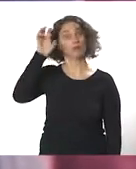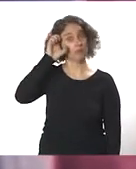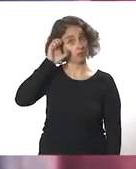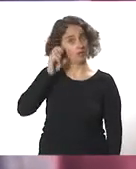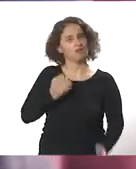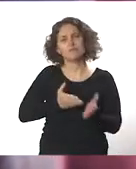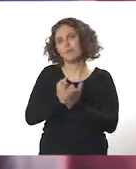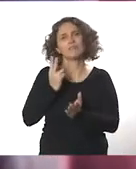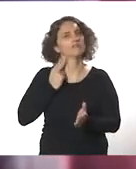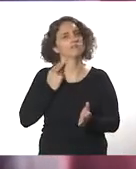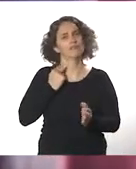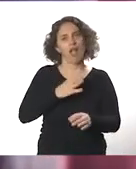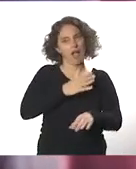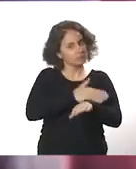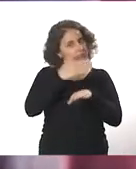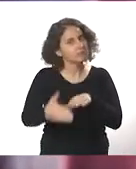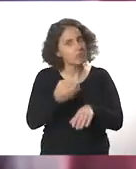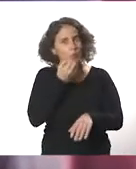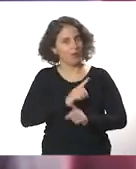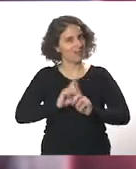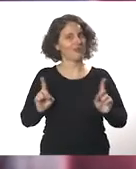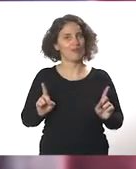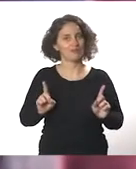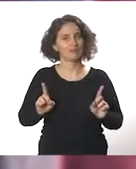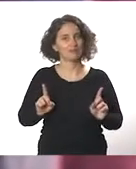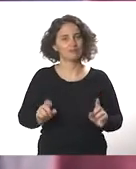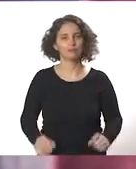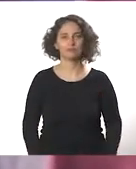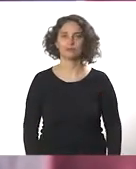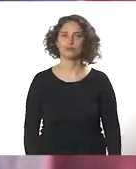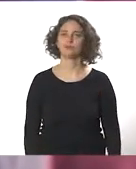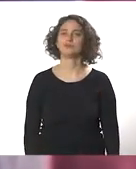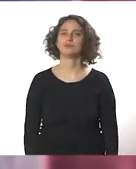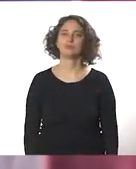infocannabis.gov.uy y recordá que todo consumo tiene riesgos.